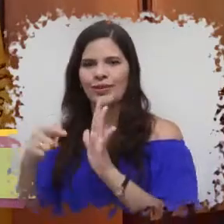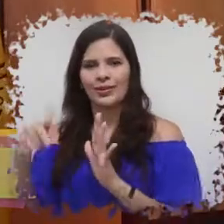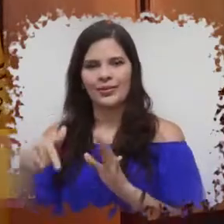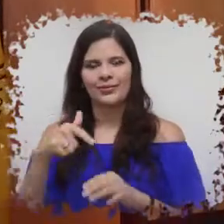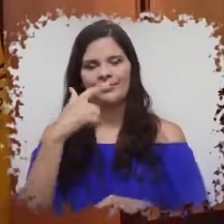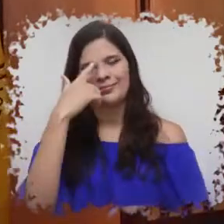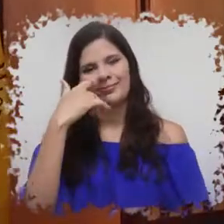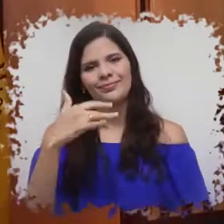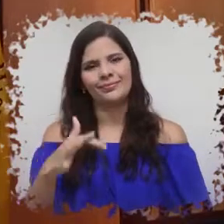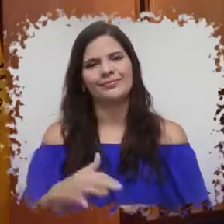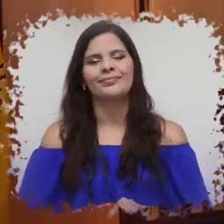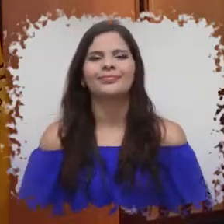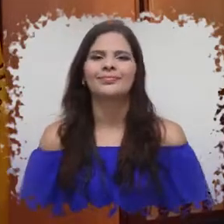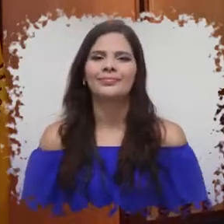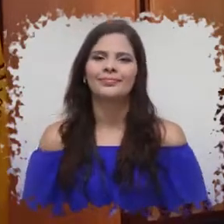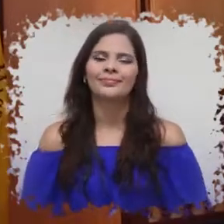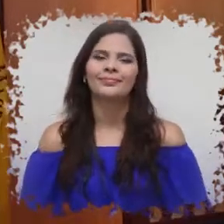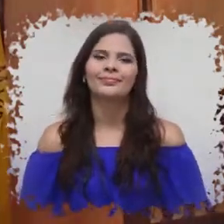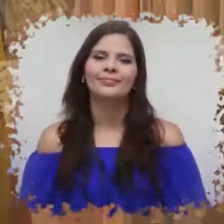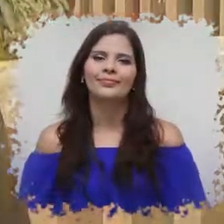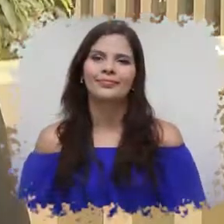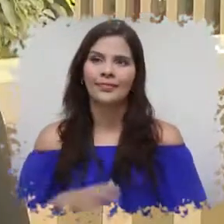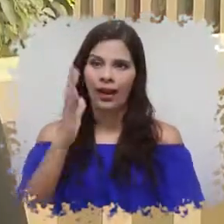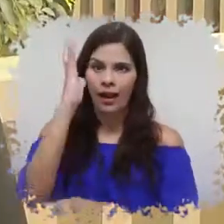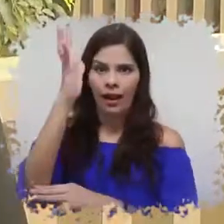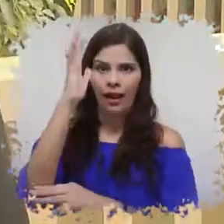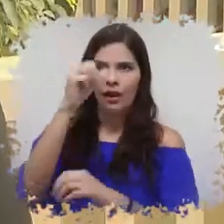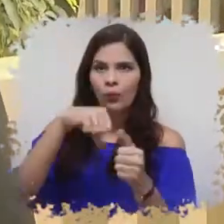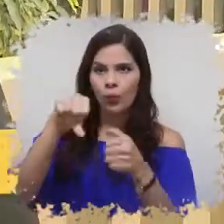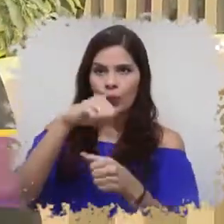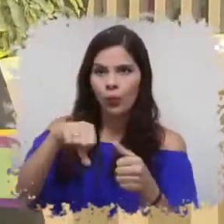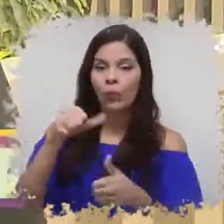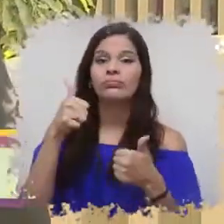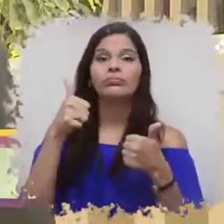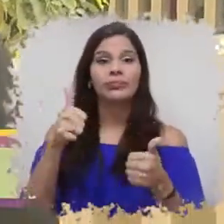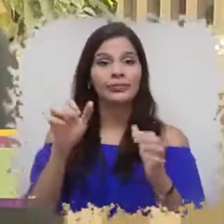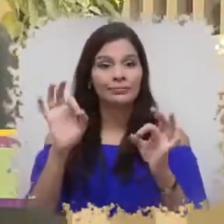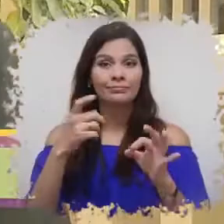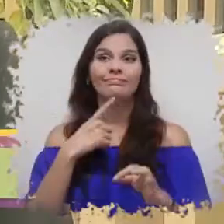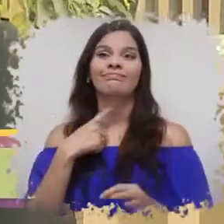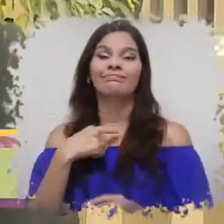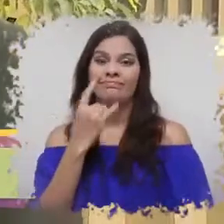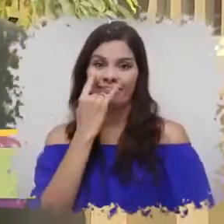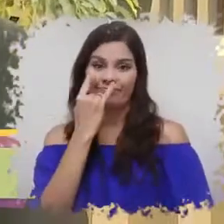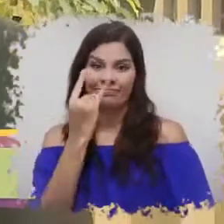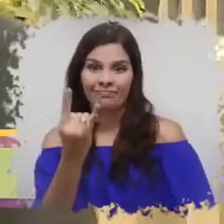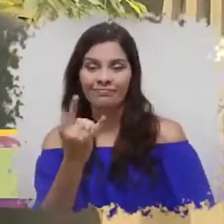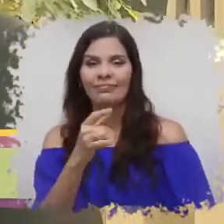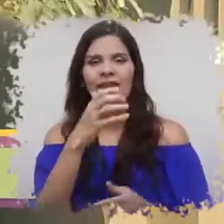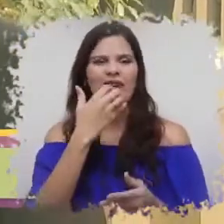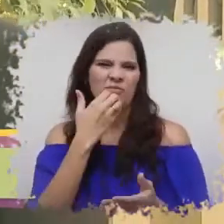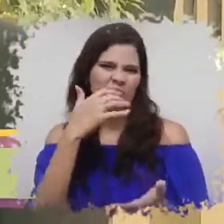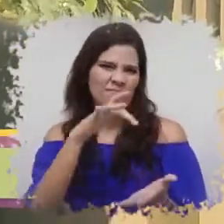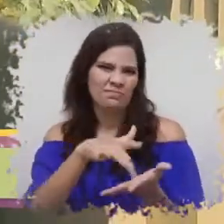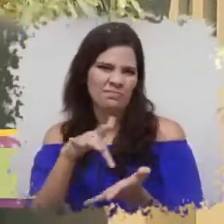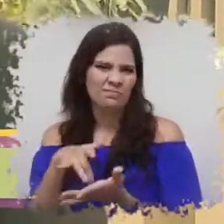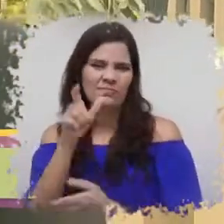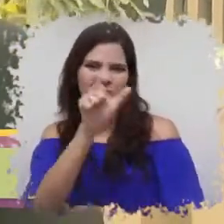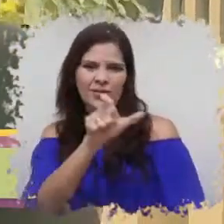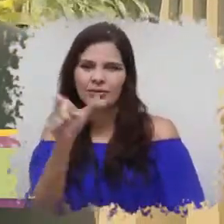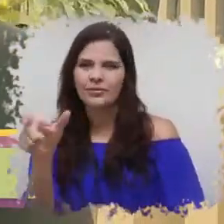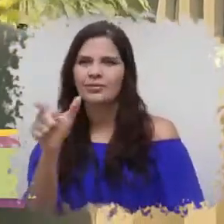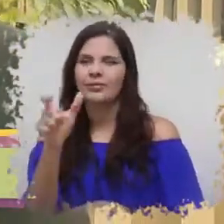debe irradiar en toda esta región. El simposio me parece que es un simposio que promete que